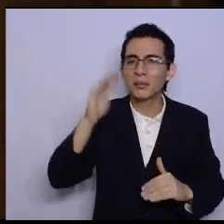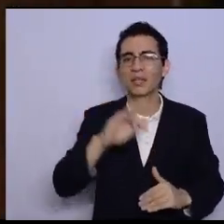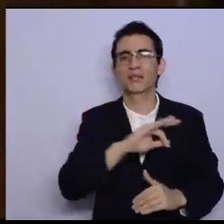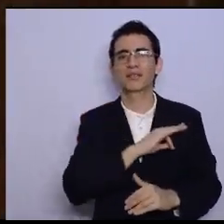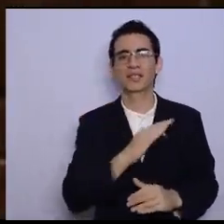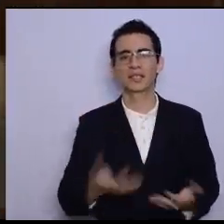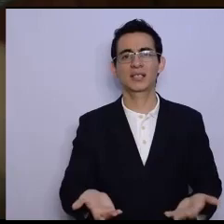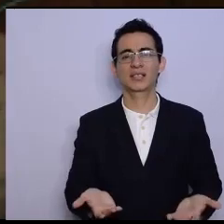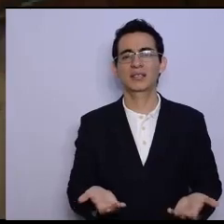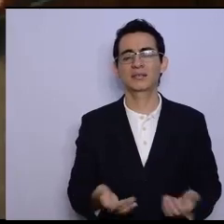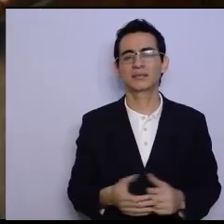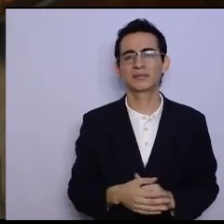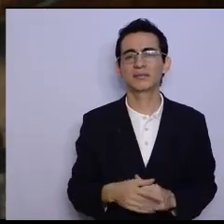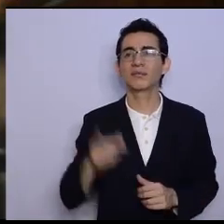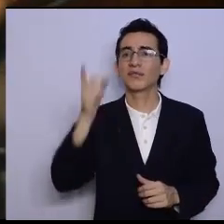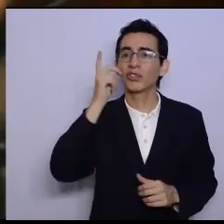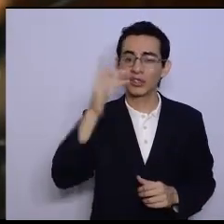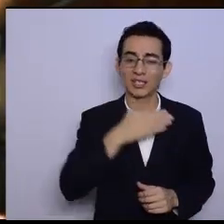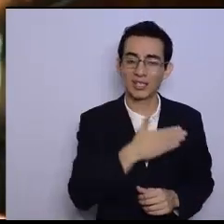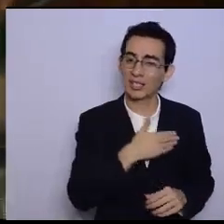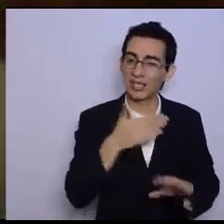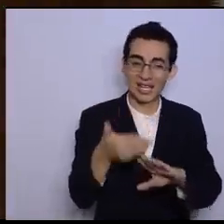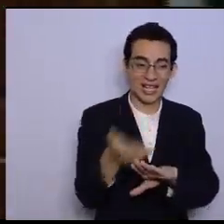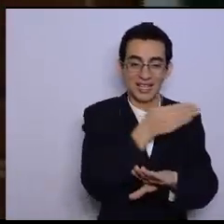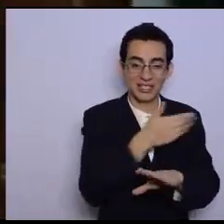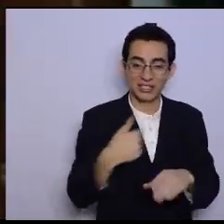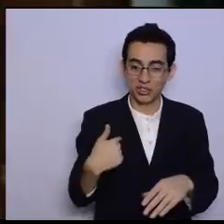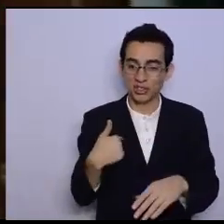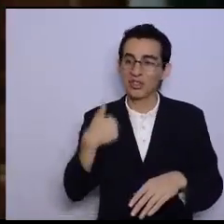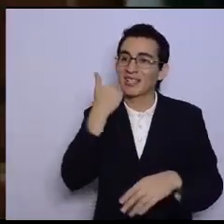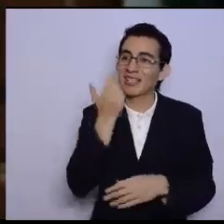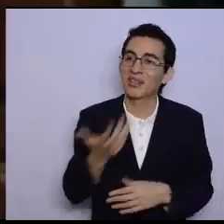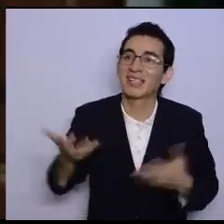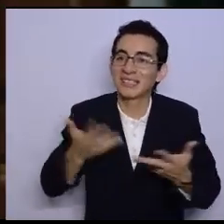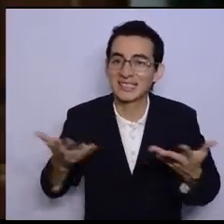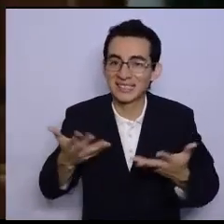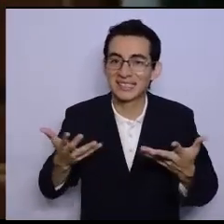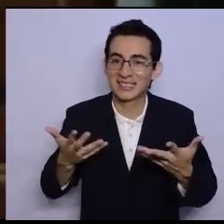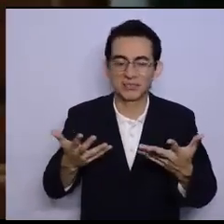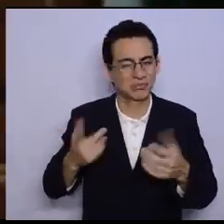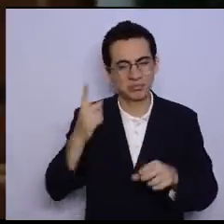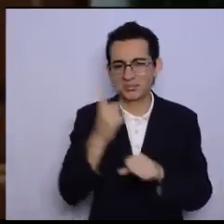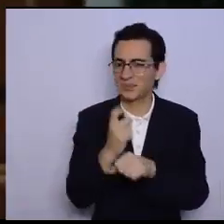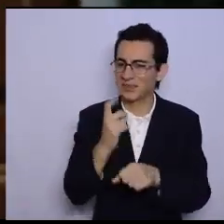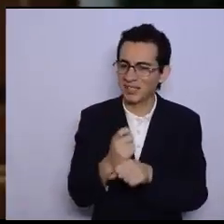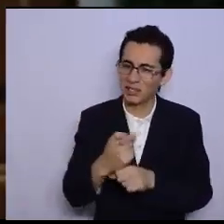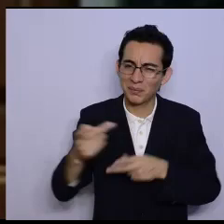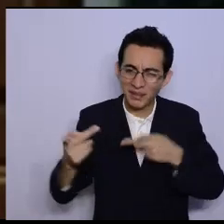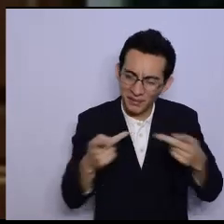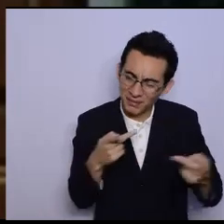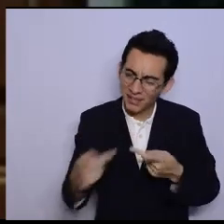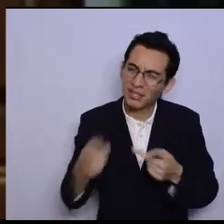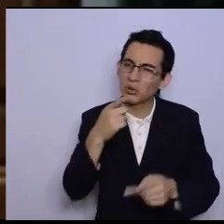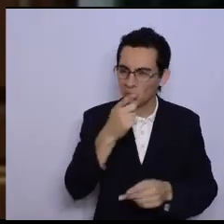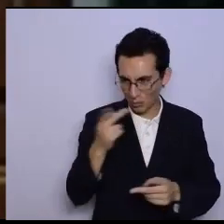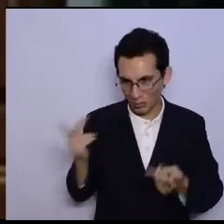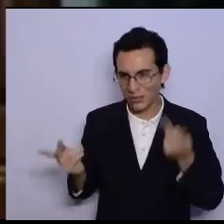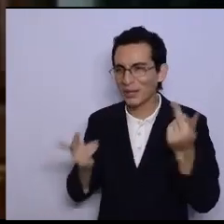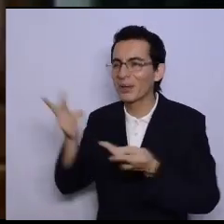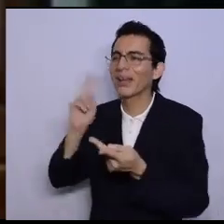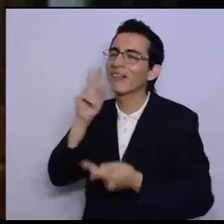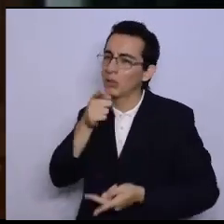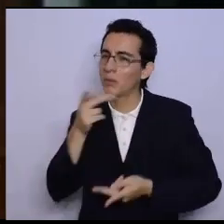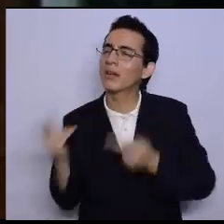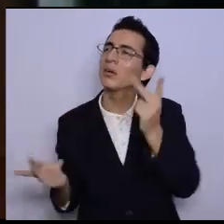específica, te empieza a preparar, te empieza a preparar. Es clásico. Pregúntenle a cualquier pastor que el